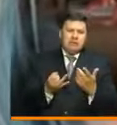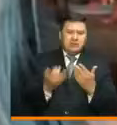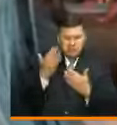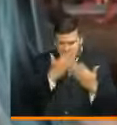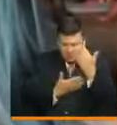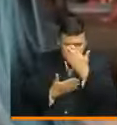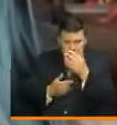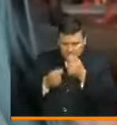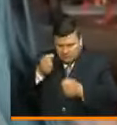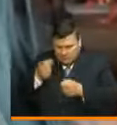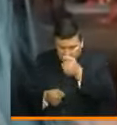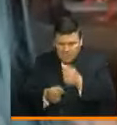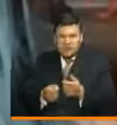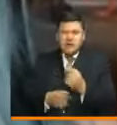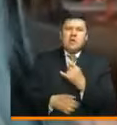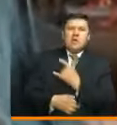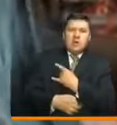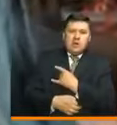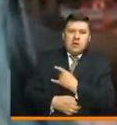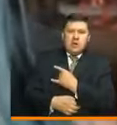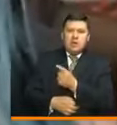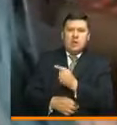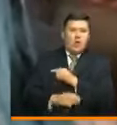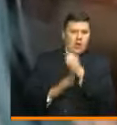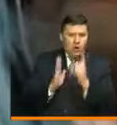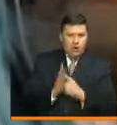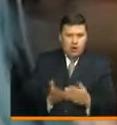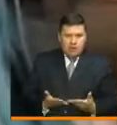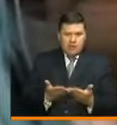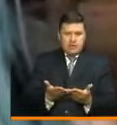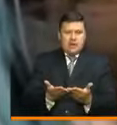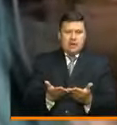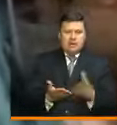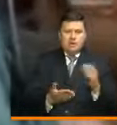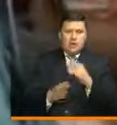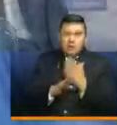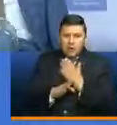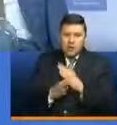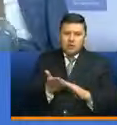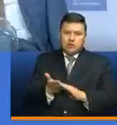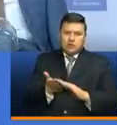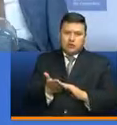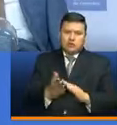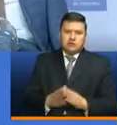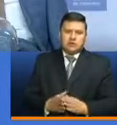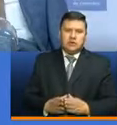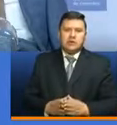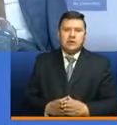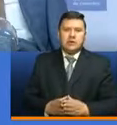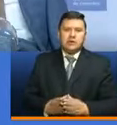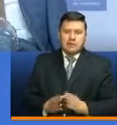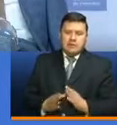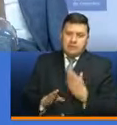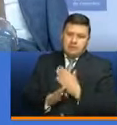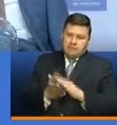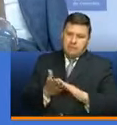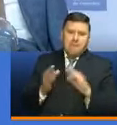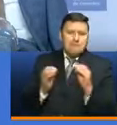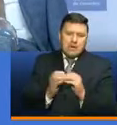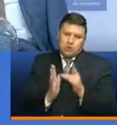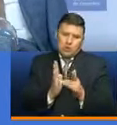evaluación financiera de las universidades se ponga al servicio de los problemas o al servicio de la solución de los problemas